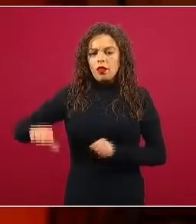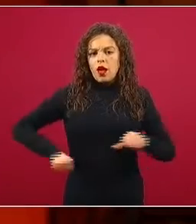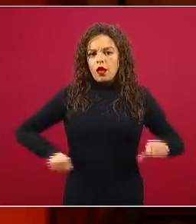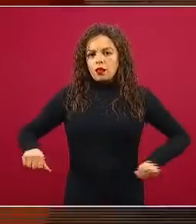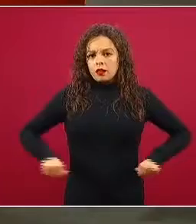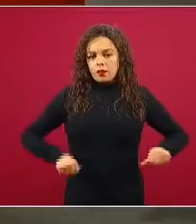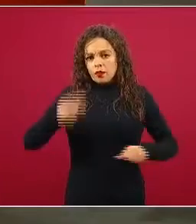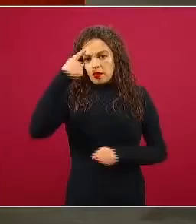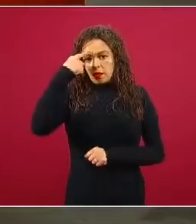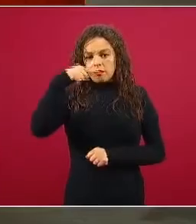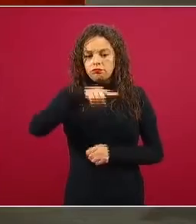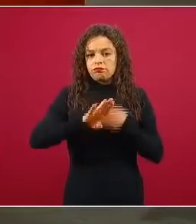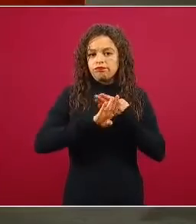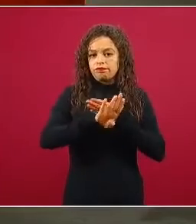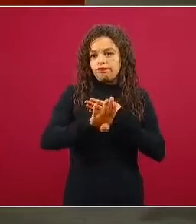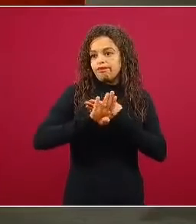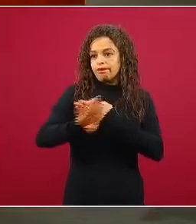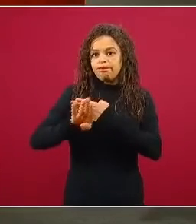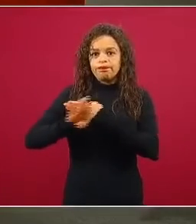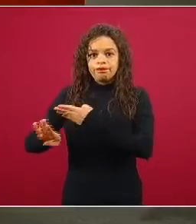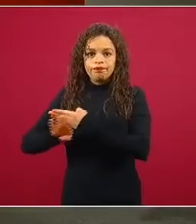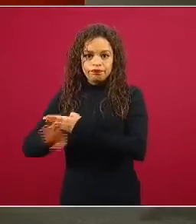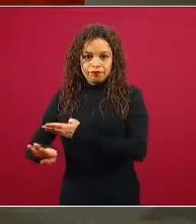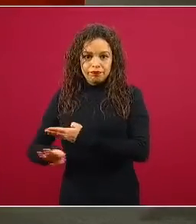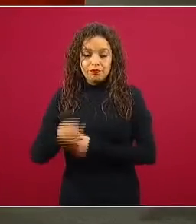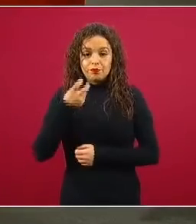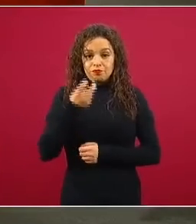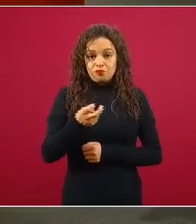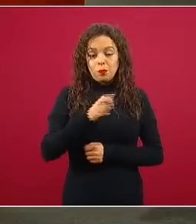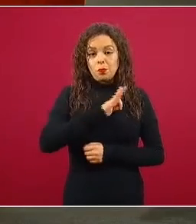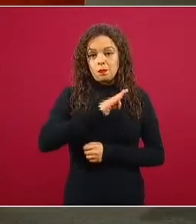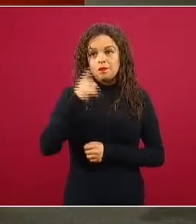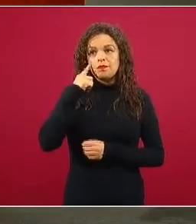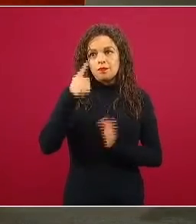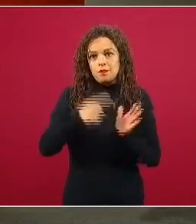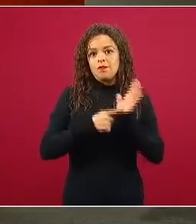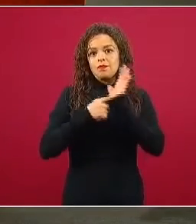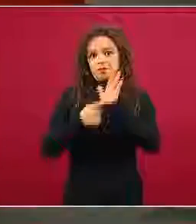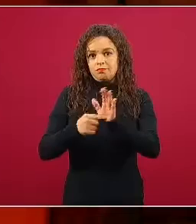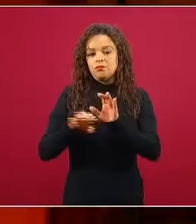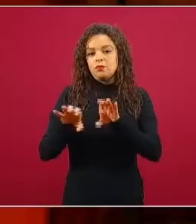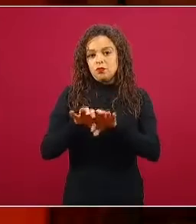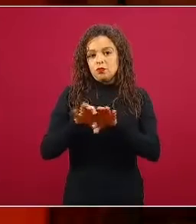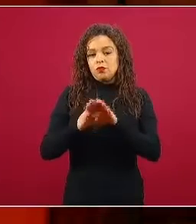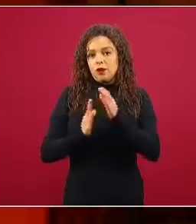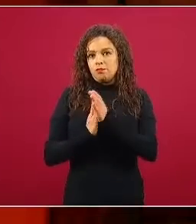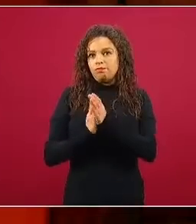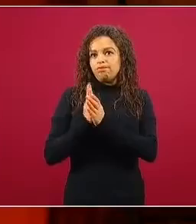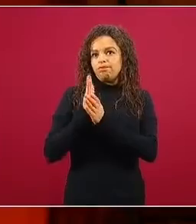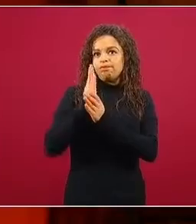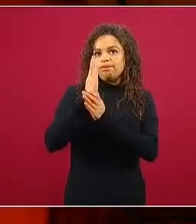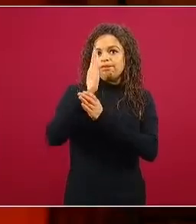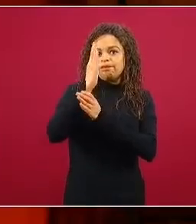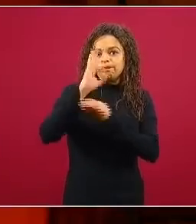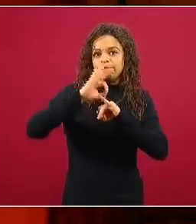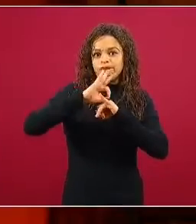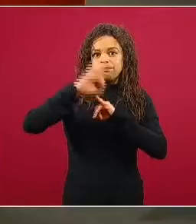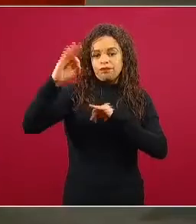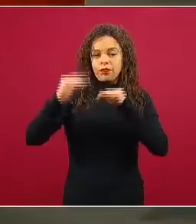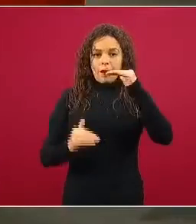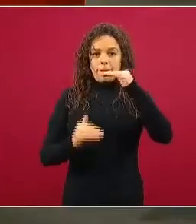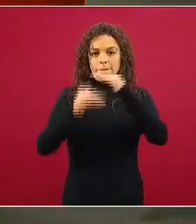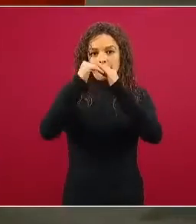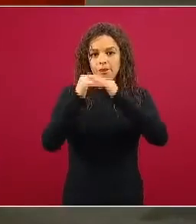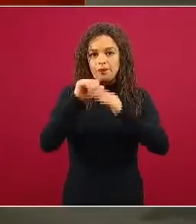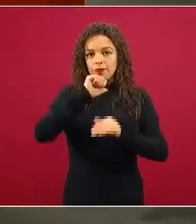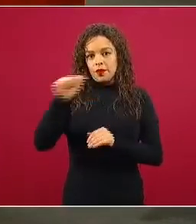mitigación, que en su momento podremos ver cómo se va presentando los picos epidémicos en las diferentes entidades federativas.